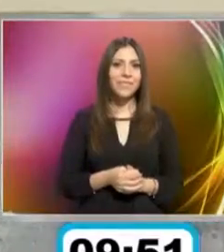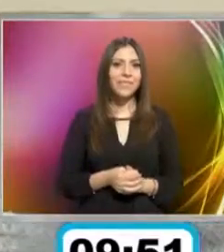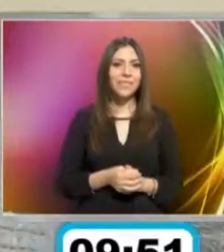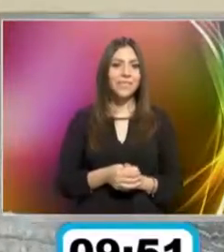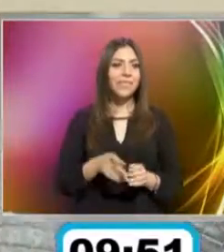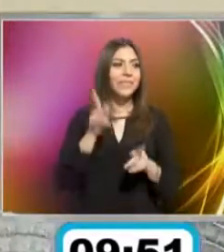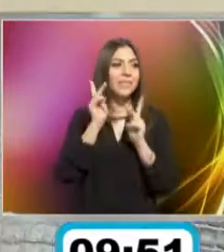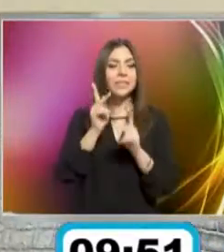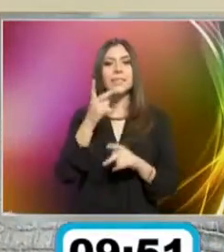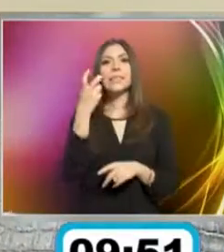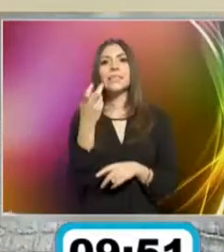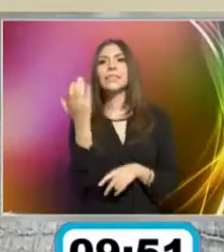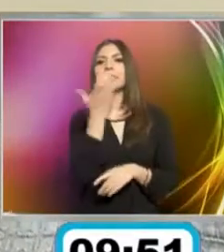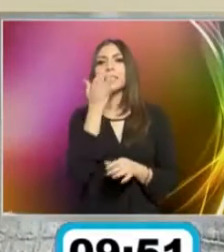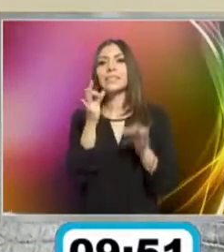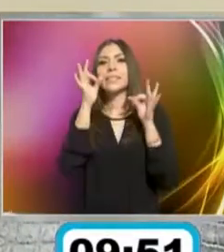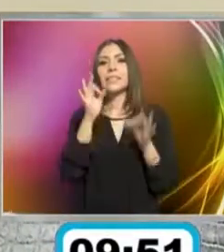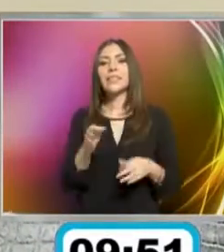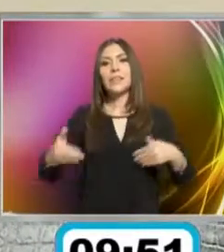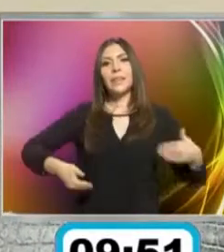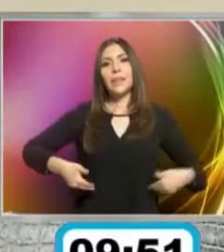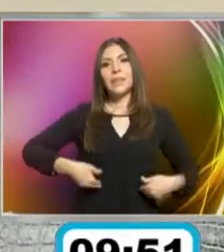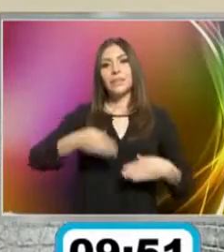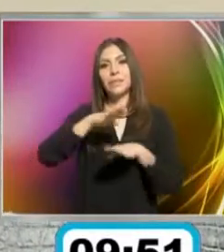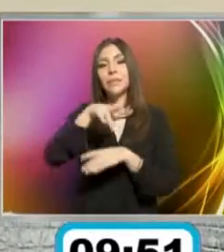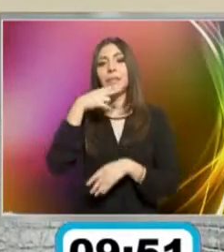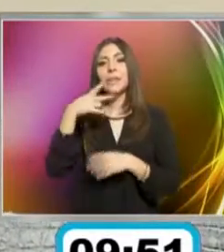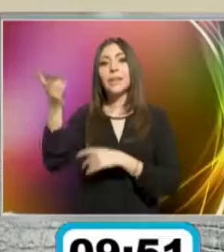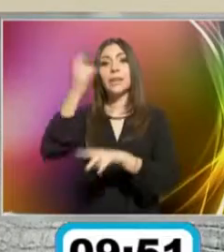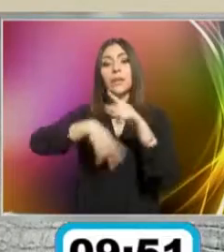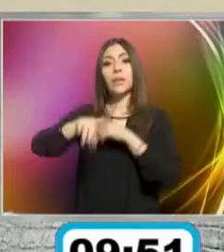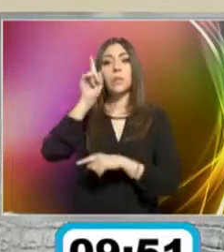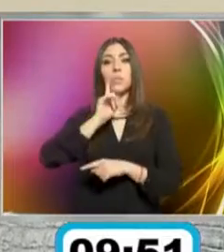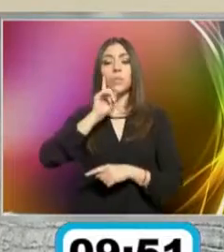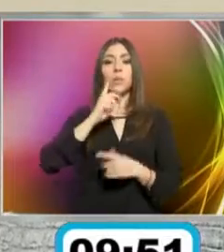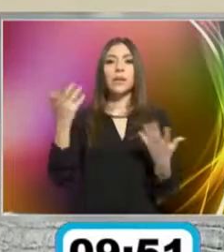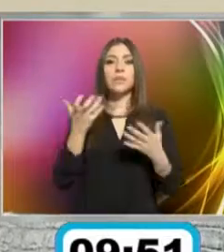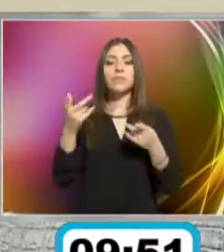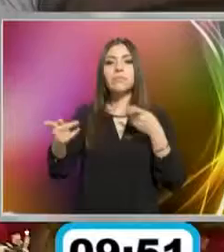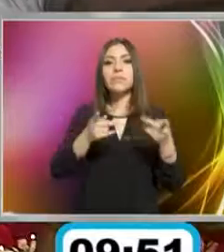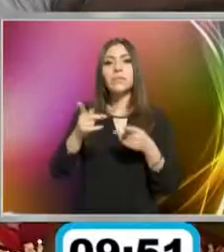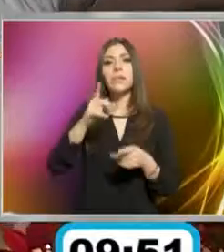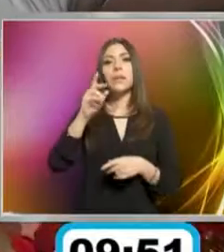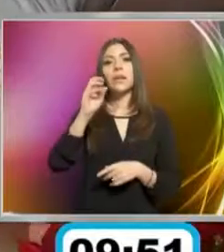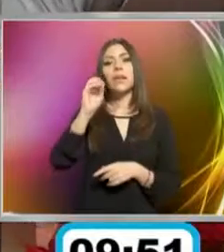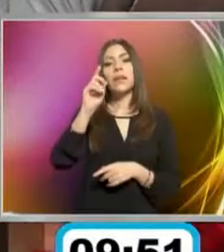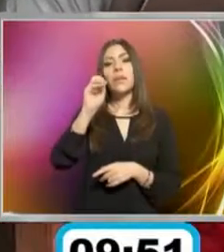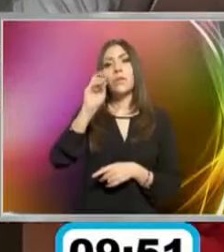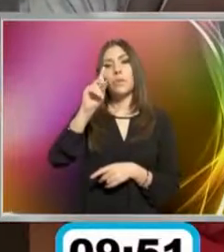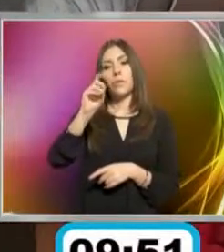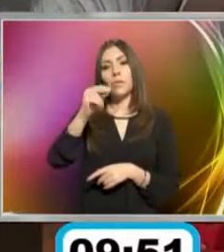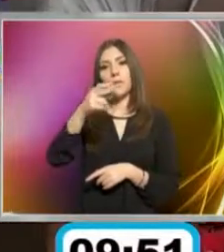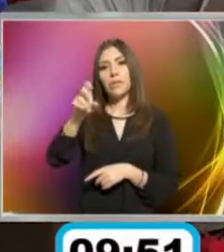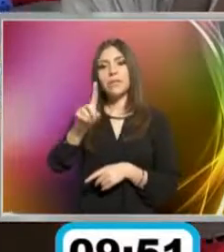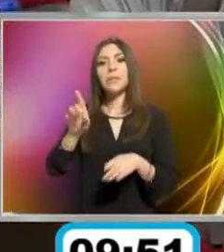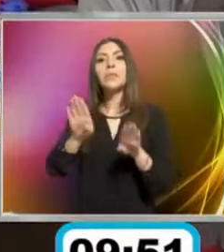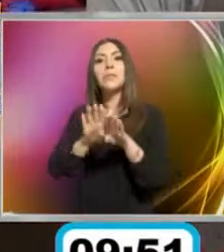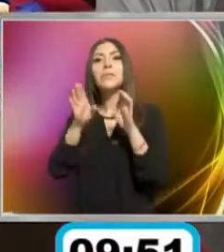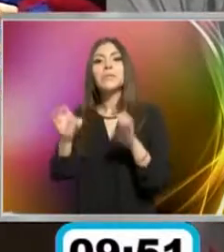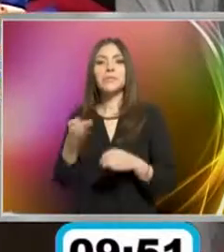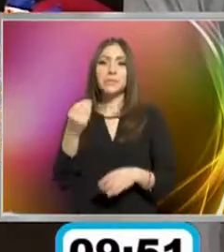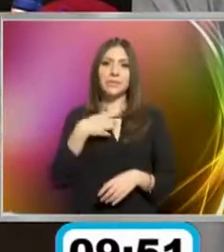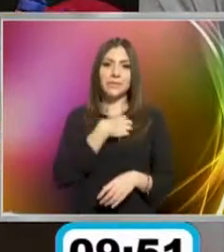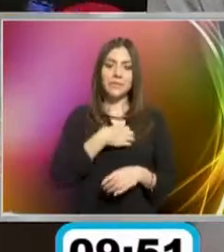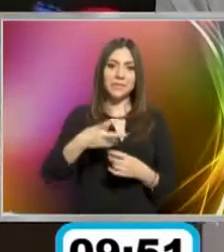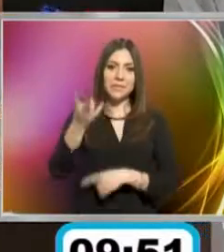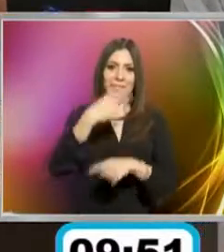para hablarnos de esta tradicional pastorela nos acompaña su productora ejecutiva Rosalinda Ordóñez. Muy buenos días, ¿cómo estás? Hola, ¿qué tal? Buenos días. Pues muy feliz de estar